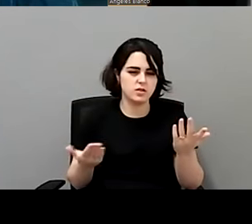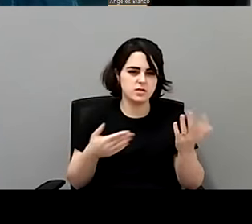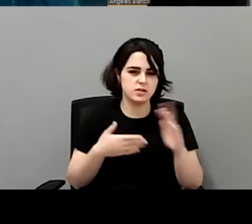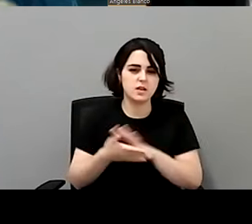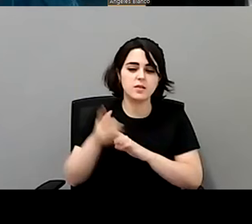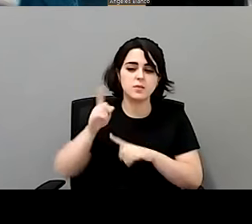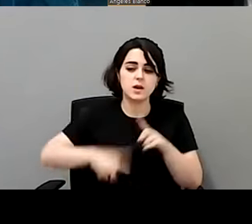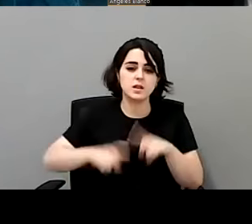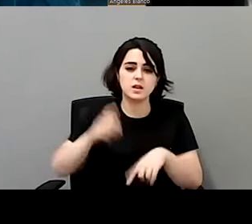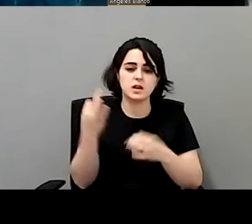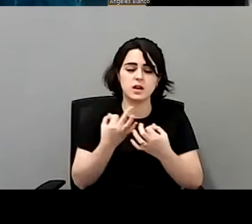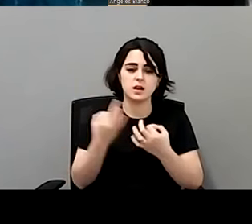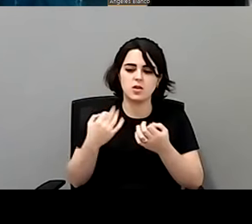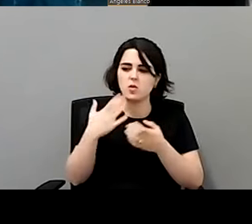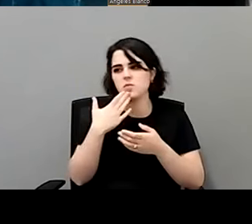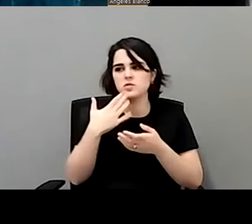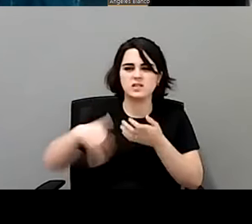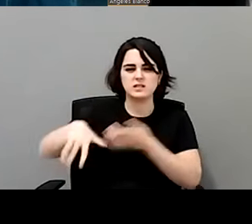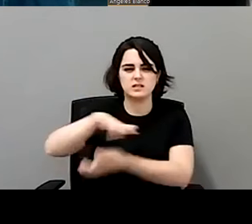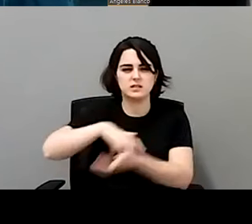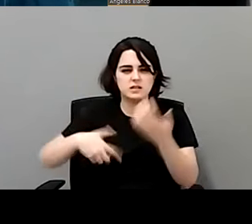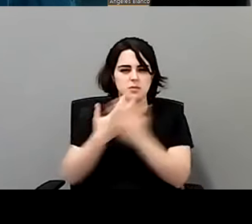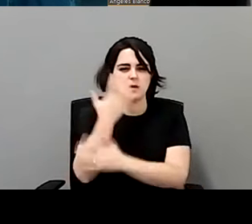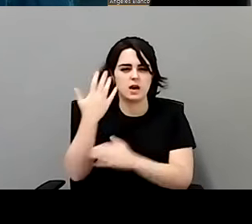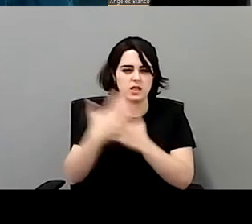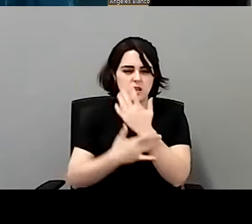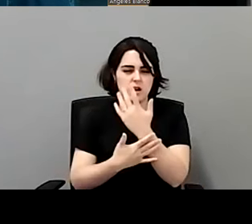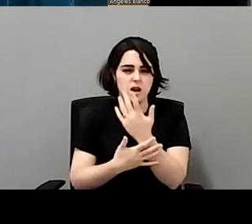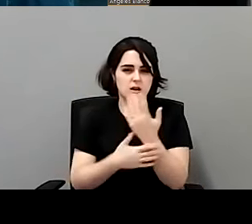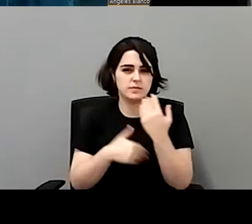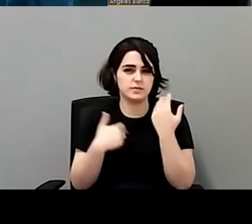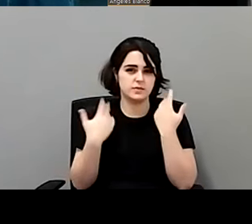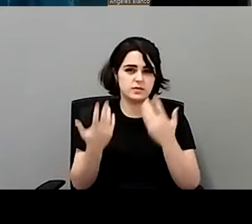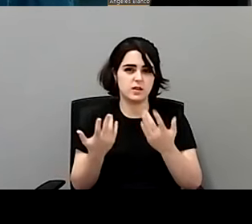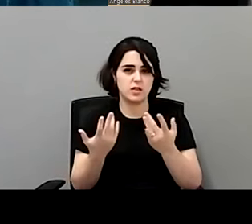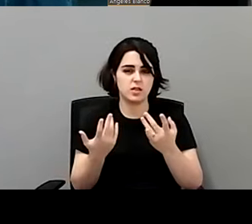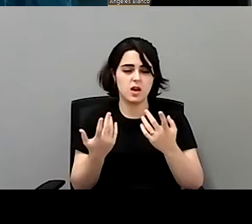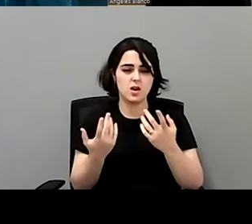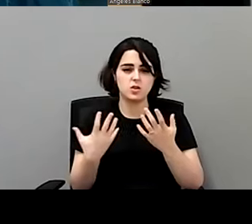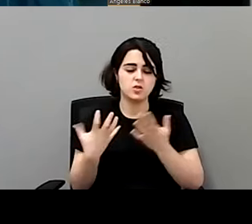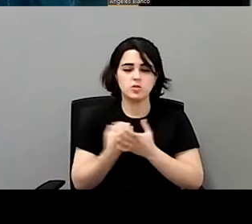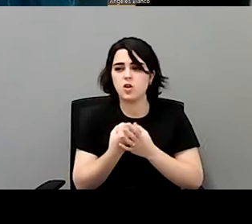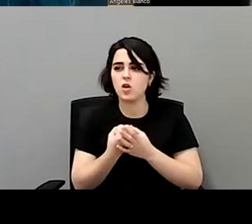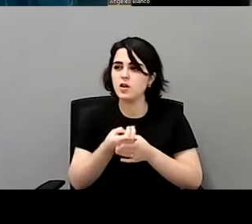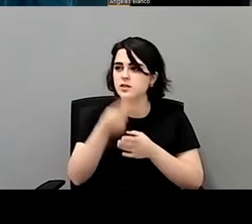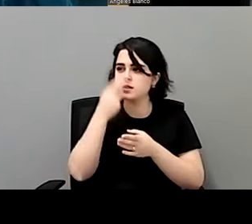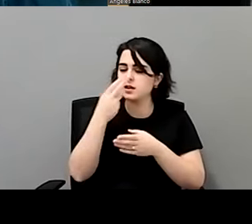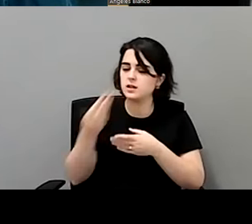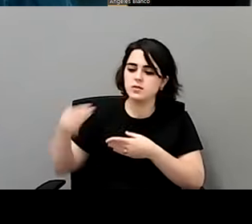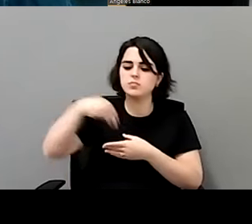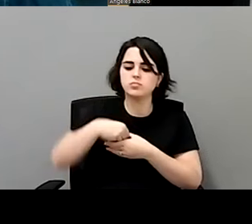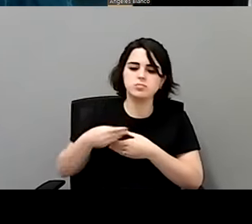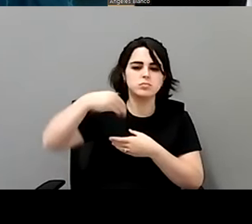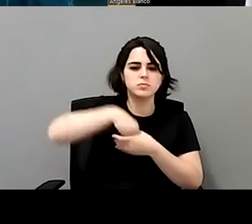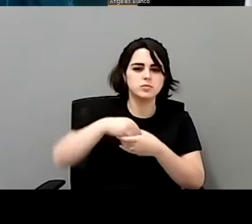de batiburrillo en donde metemos todo lo que nos interese